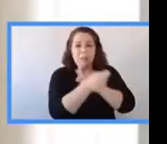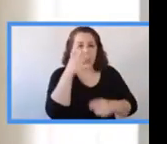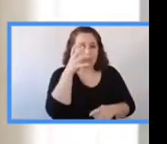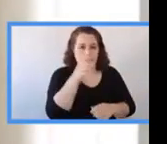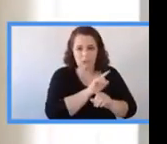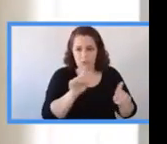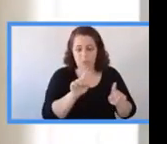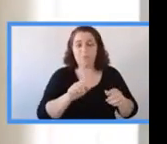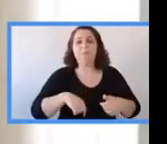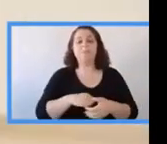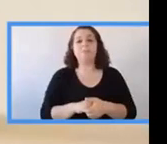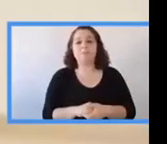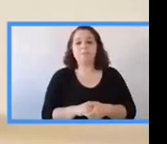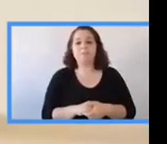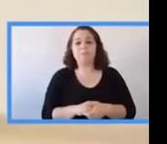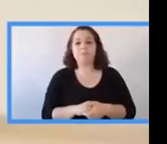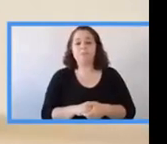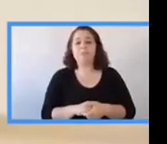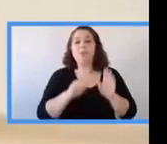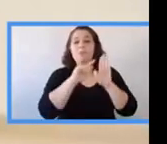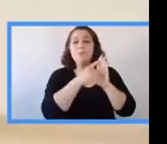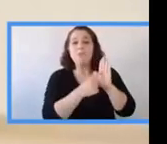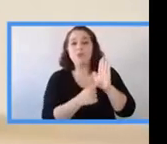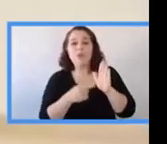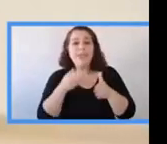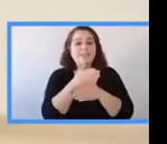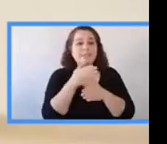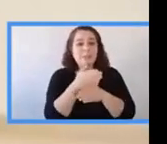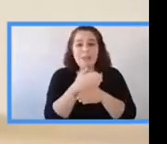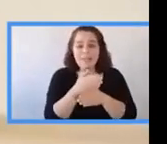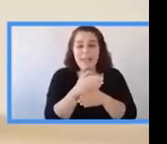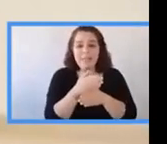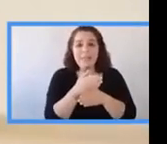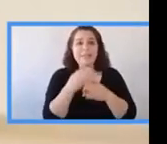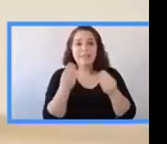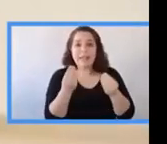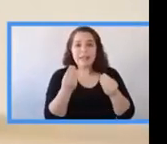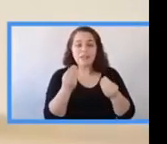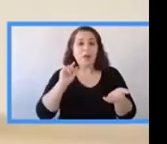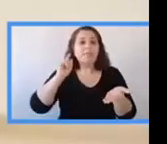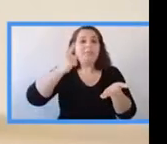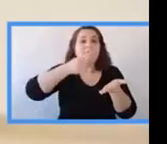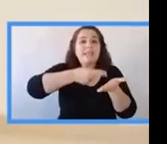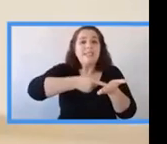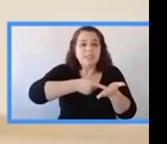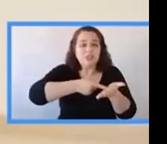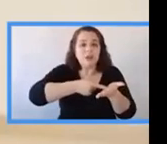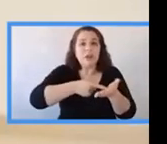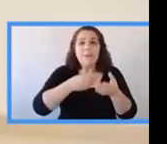modificaciones en institución de salud. Las medidas de accesibilidad son medidas que se